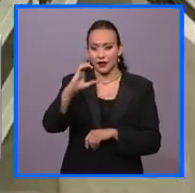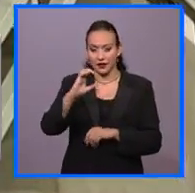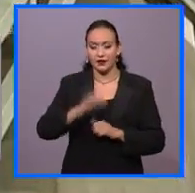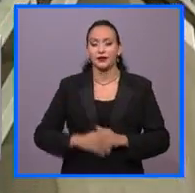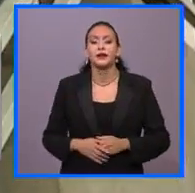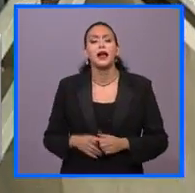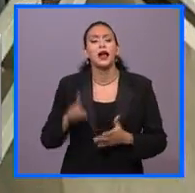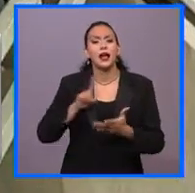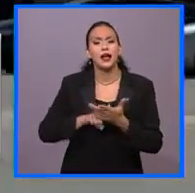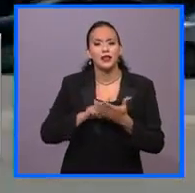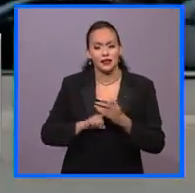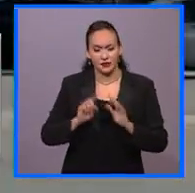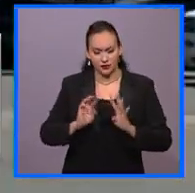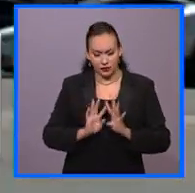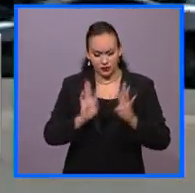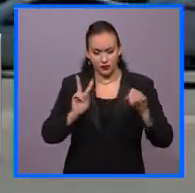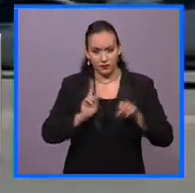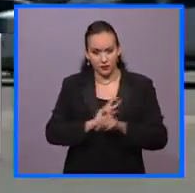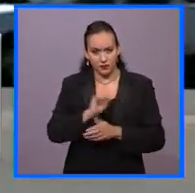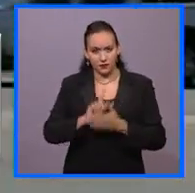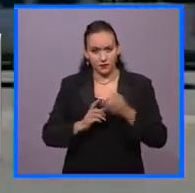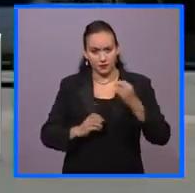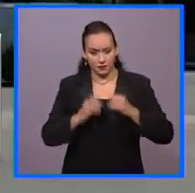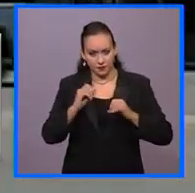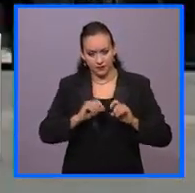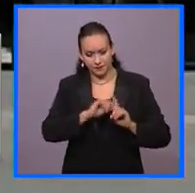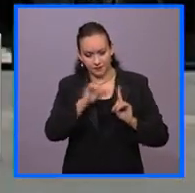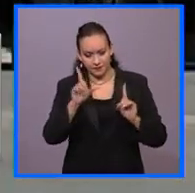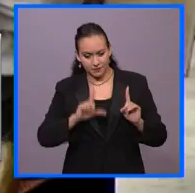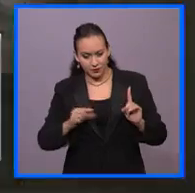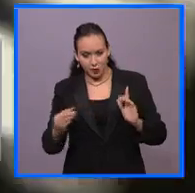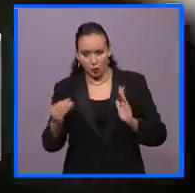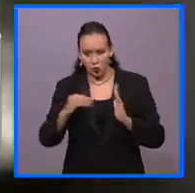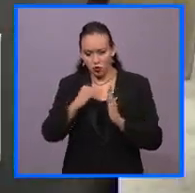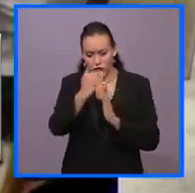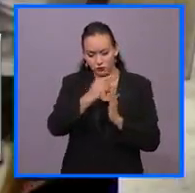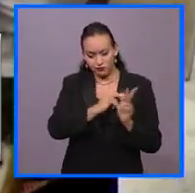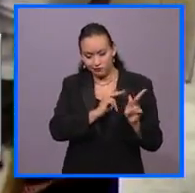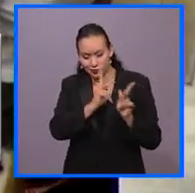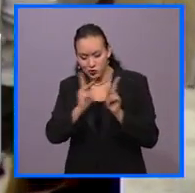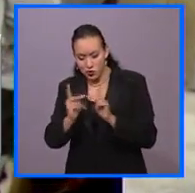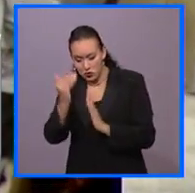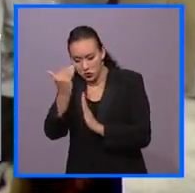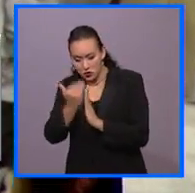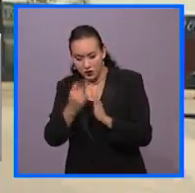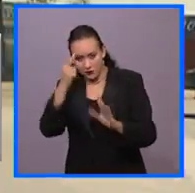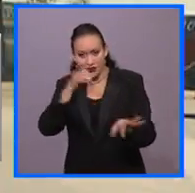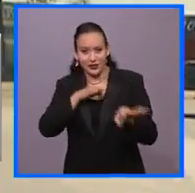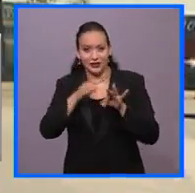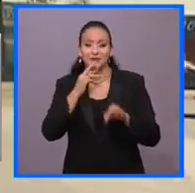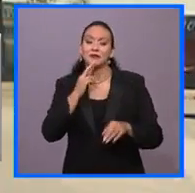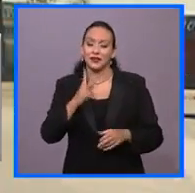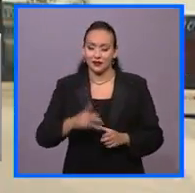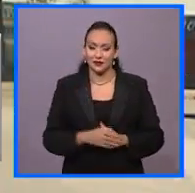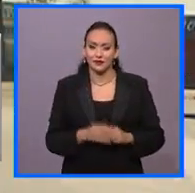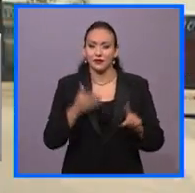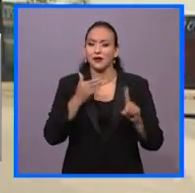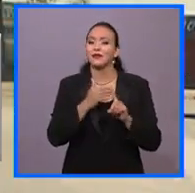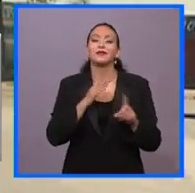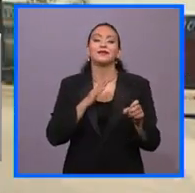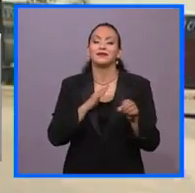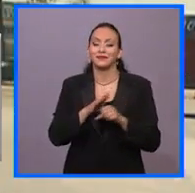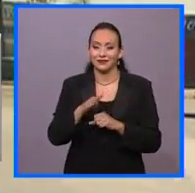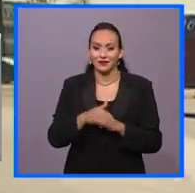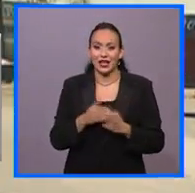el Consejo de la Judicatura Federal instrumentó un plan integral para mejorar su eficacia operativa. Con ello se habilita a